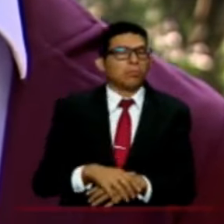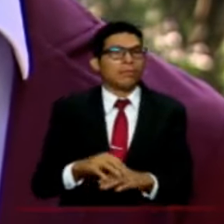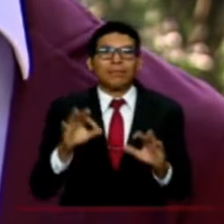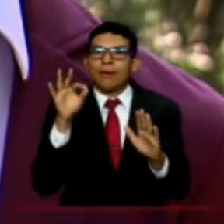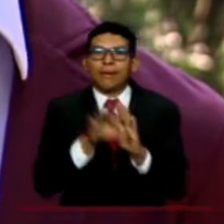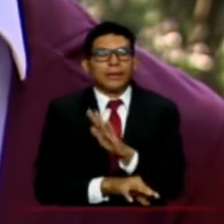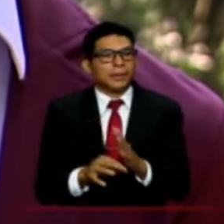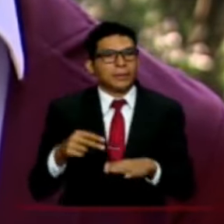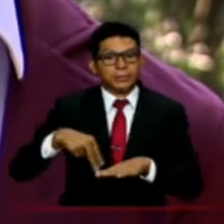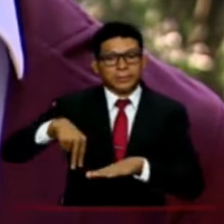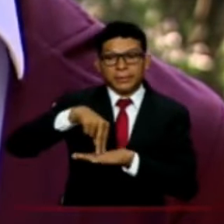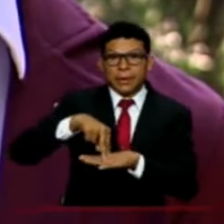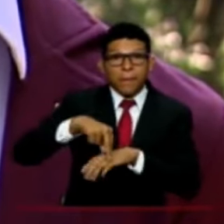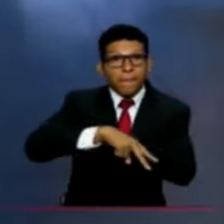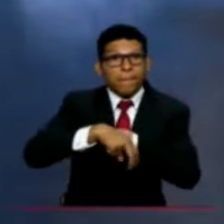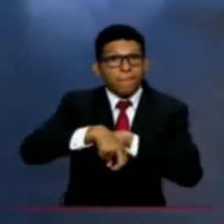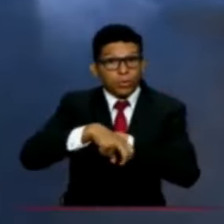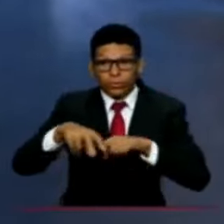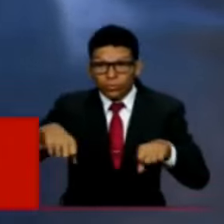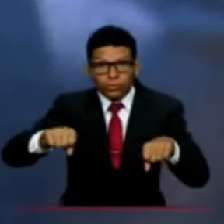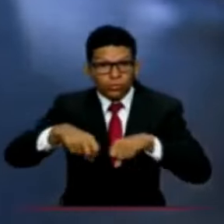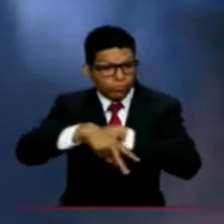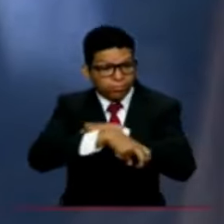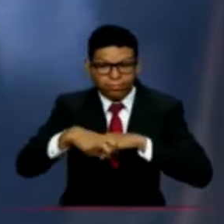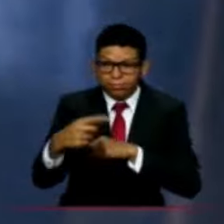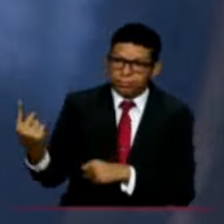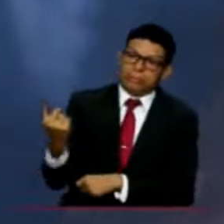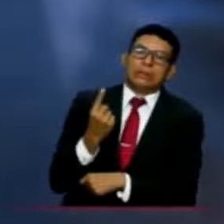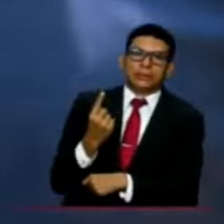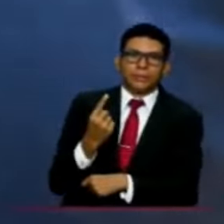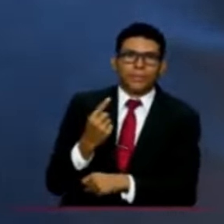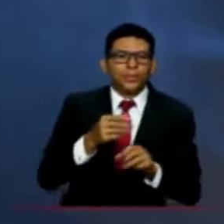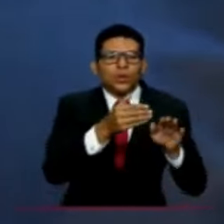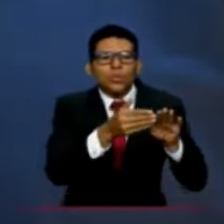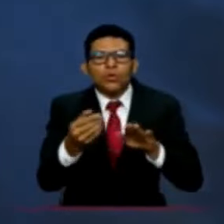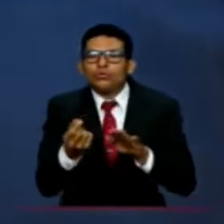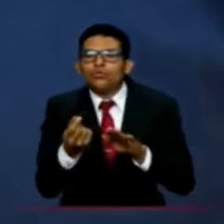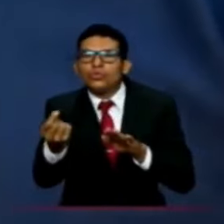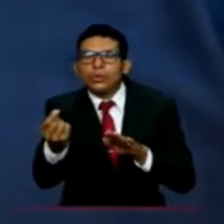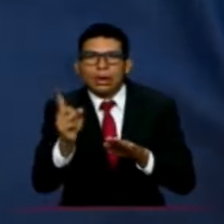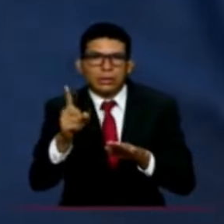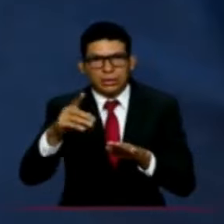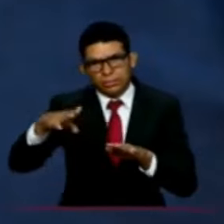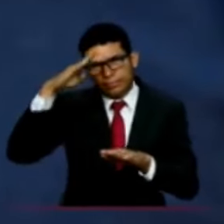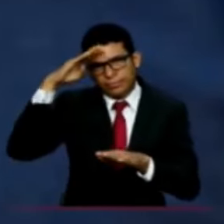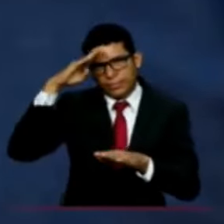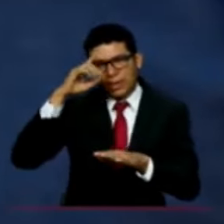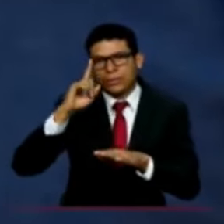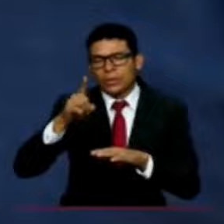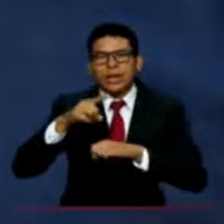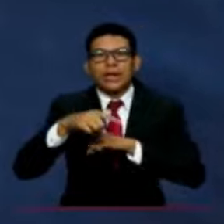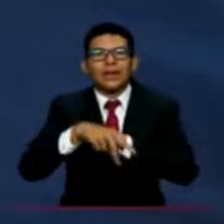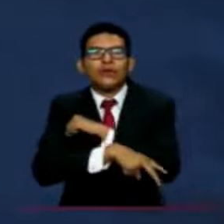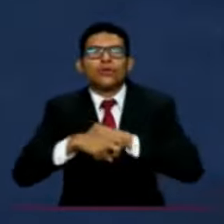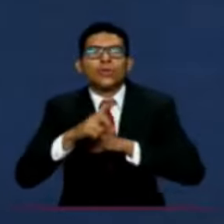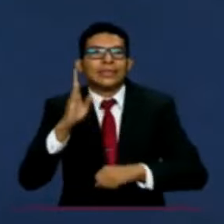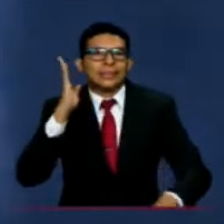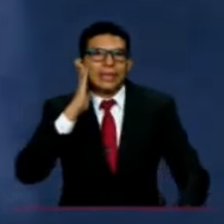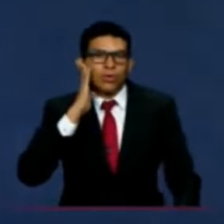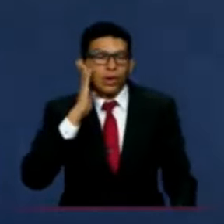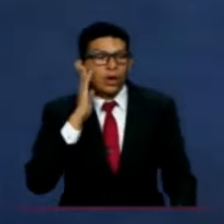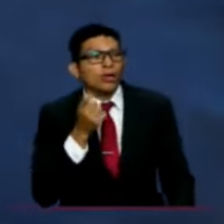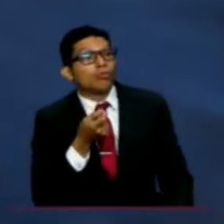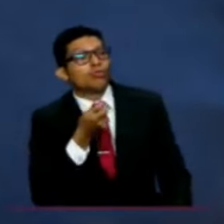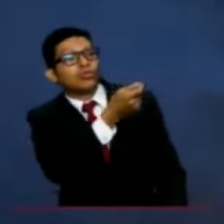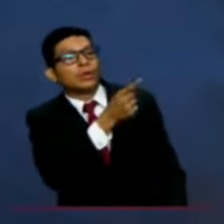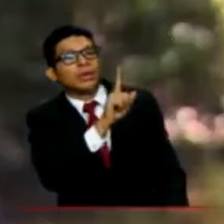vienen personas en moto y los atracan tenemos varios muertos uno fue aquí por ral un celular arriba en cantaclaro mataron otro también